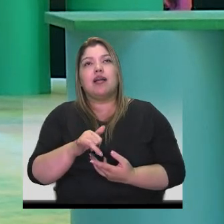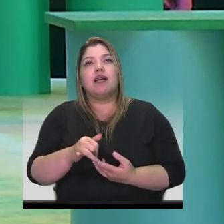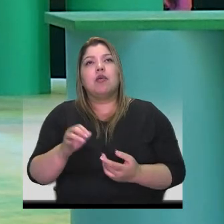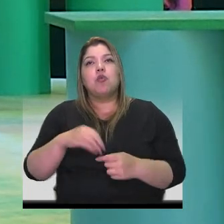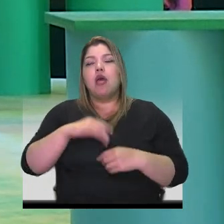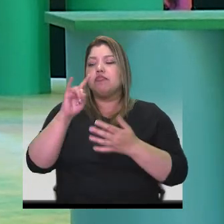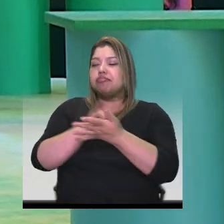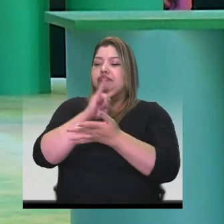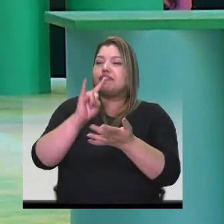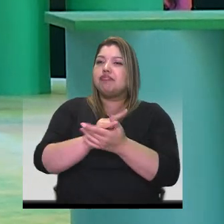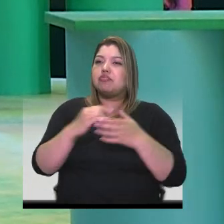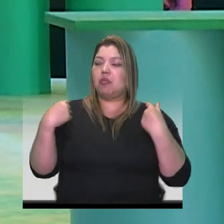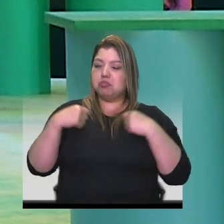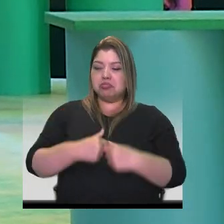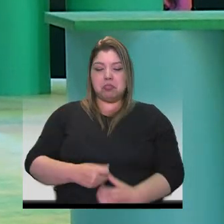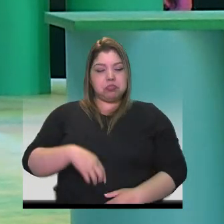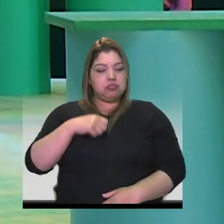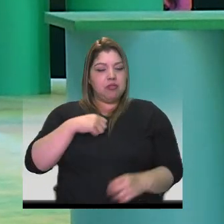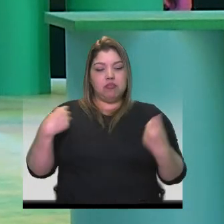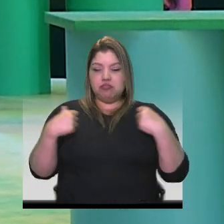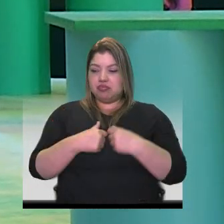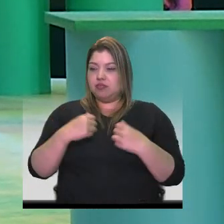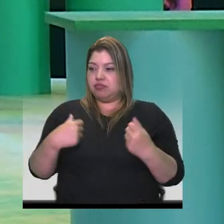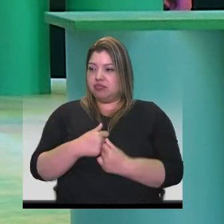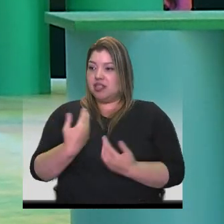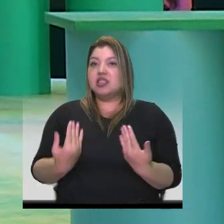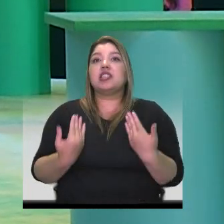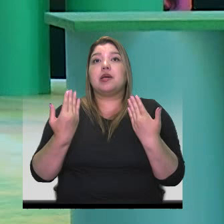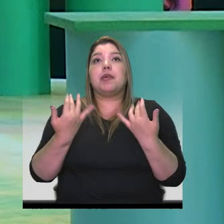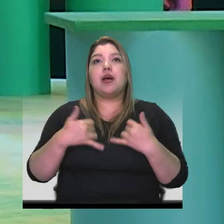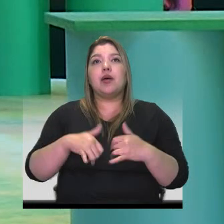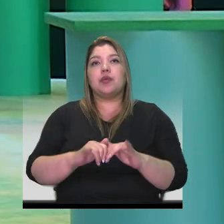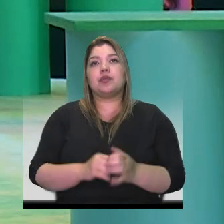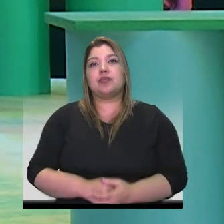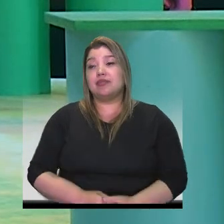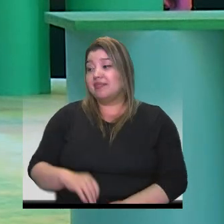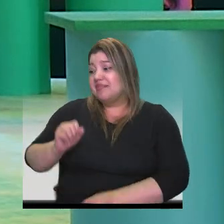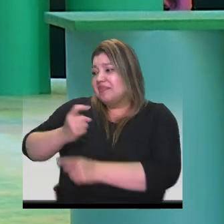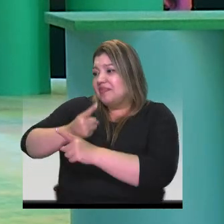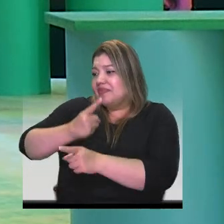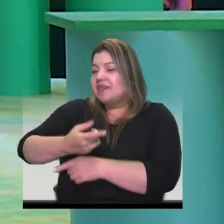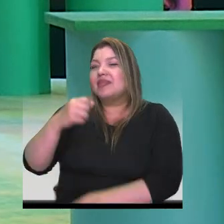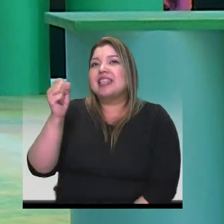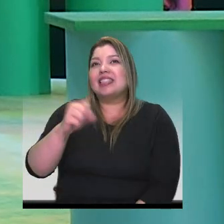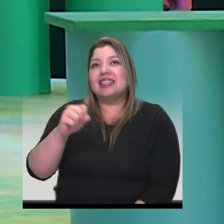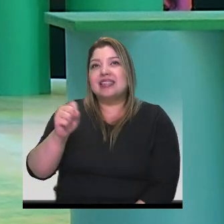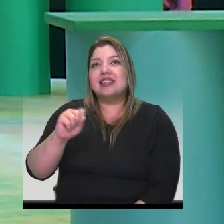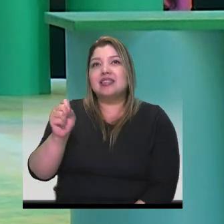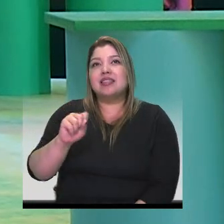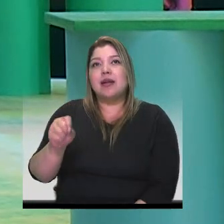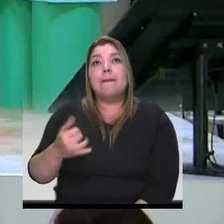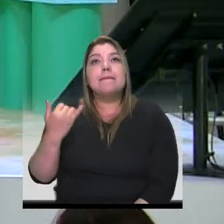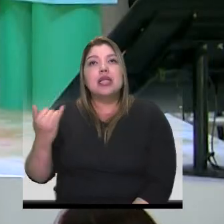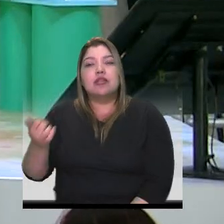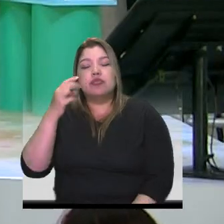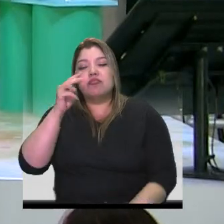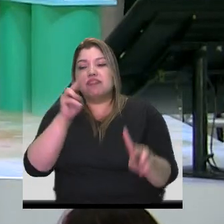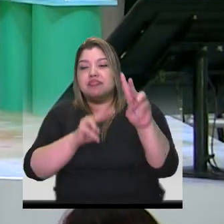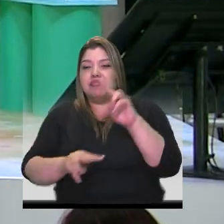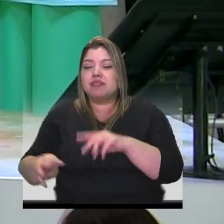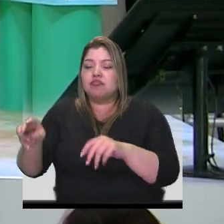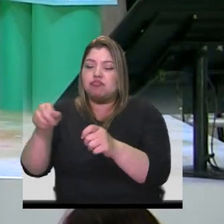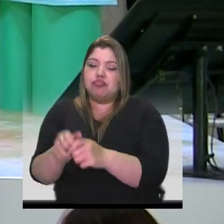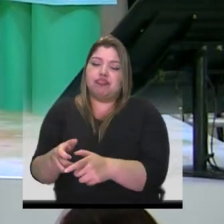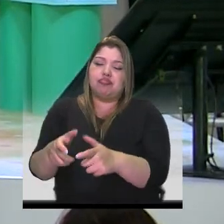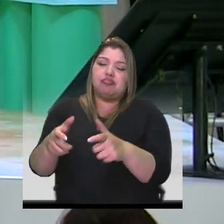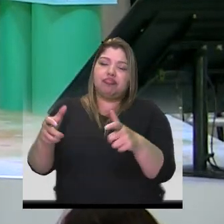porque para, a uno todavía le sirven en un sentido simbólico. Total, y eso lo estamos viendo en el, en la, en el crecimiento,